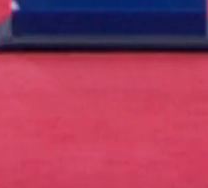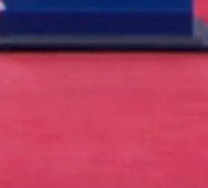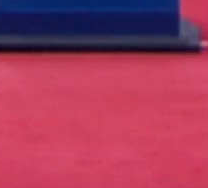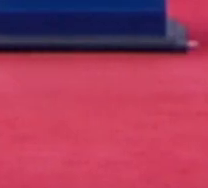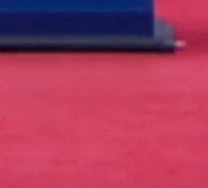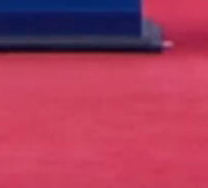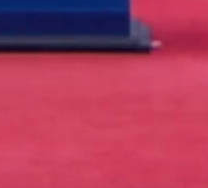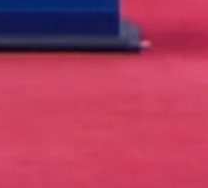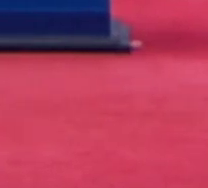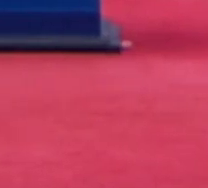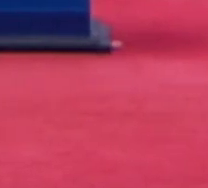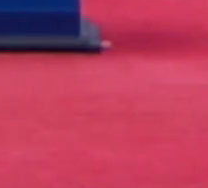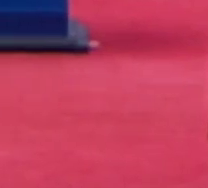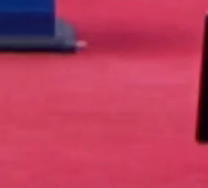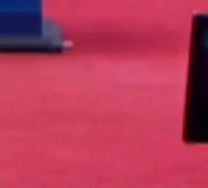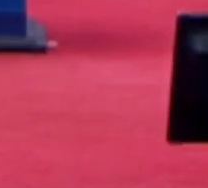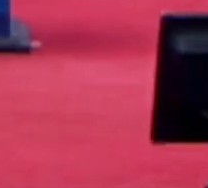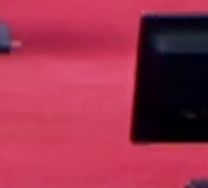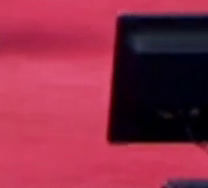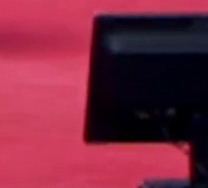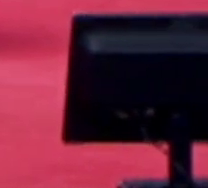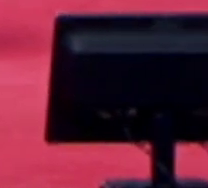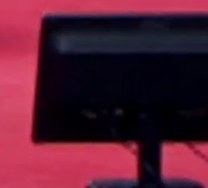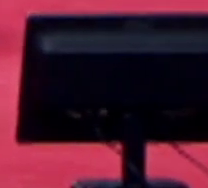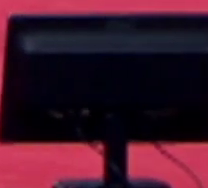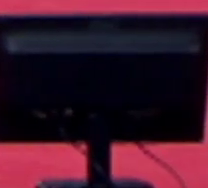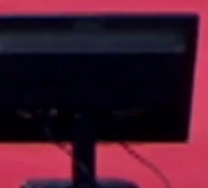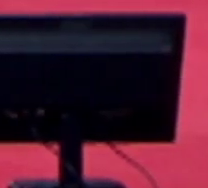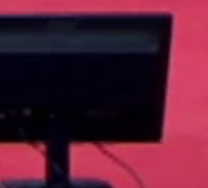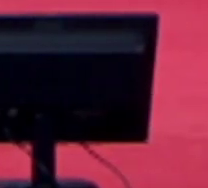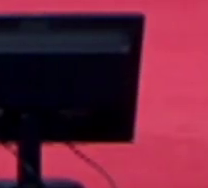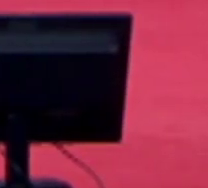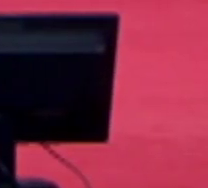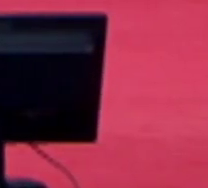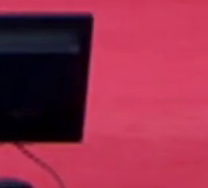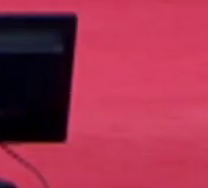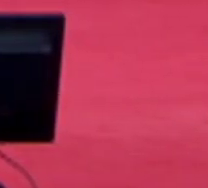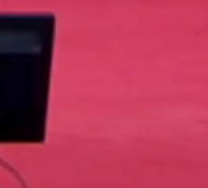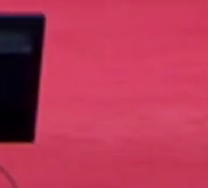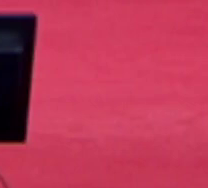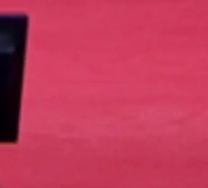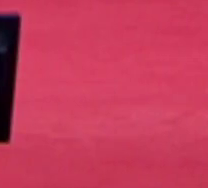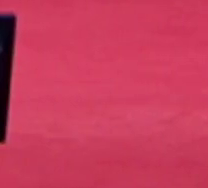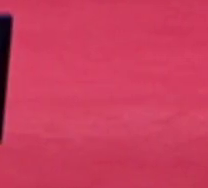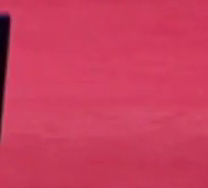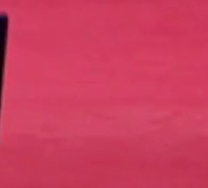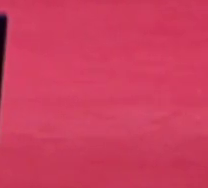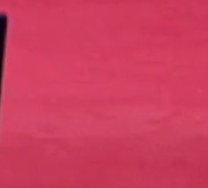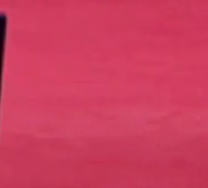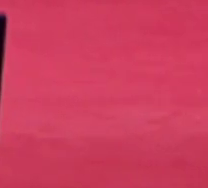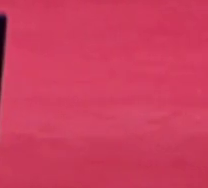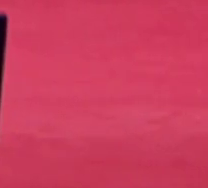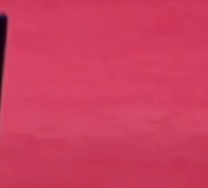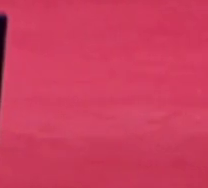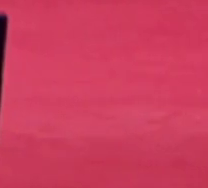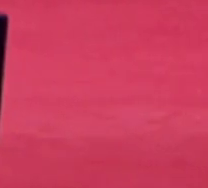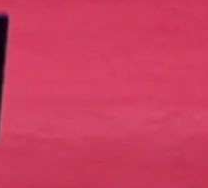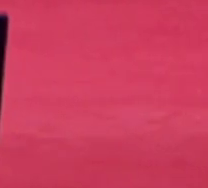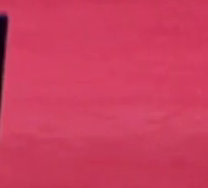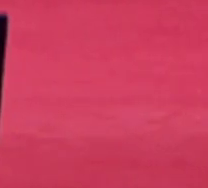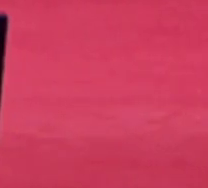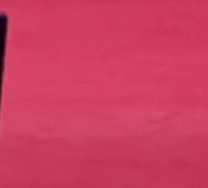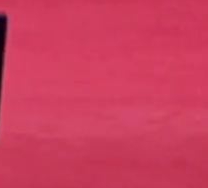digo la vida es porque hay personas o espíritus, si quieren que se lo diga de esa forma, que han pensado mal de